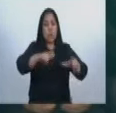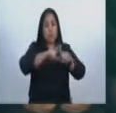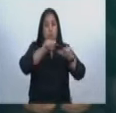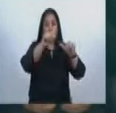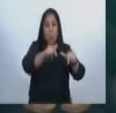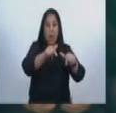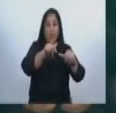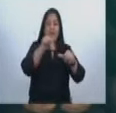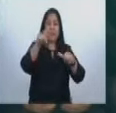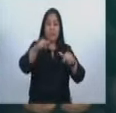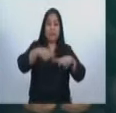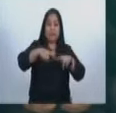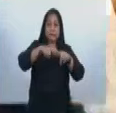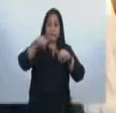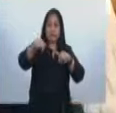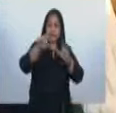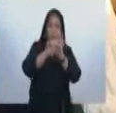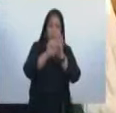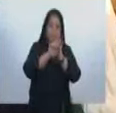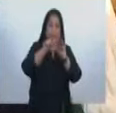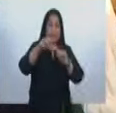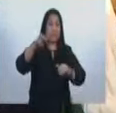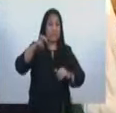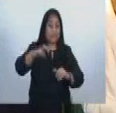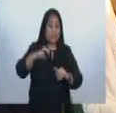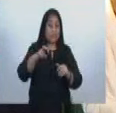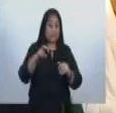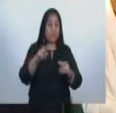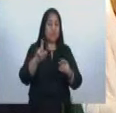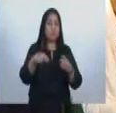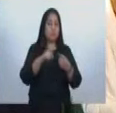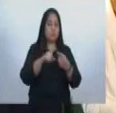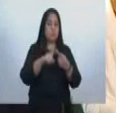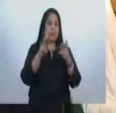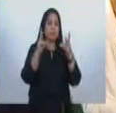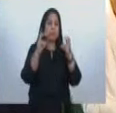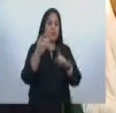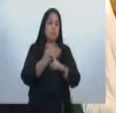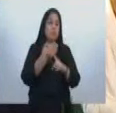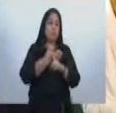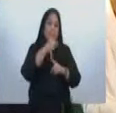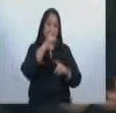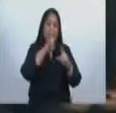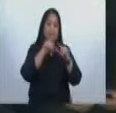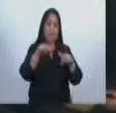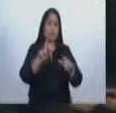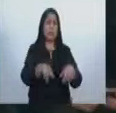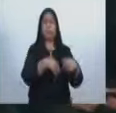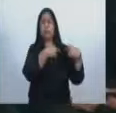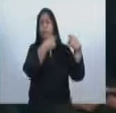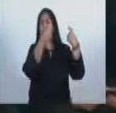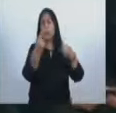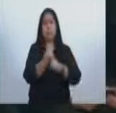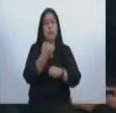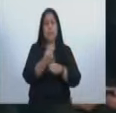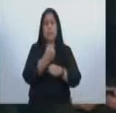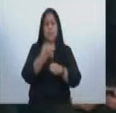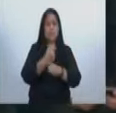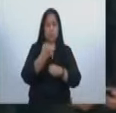en los lugares en donde se requiere un tema que es problemático es el hecho de que durante mucho tiempo hemos